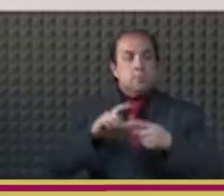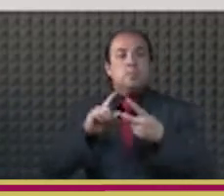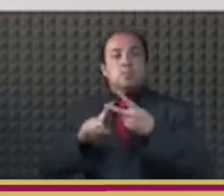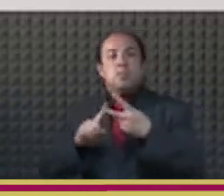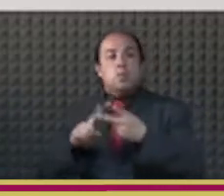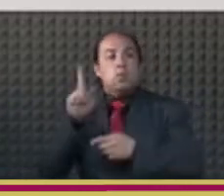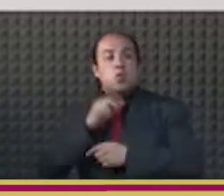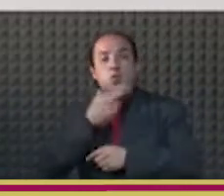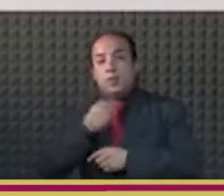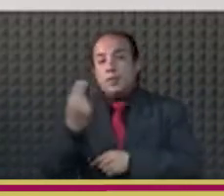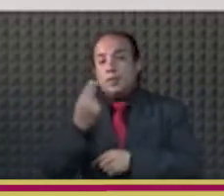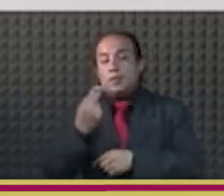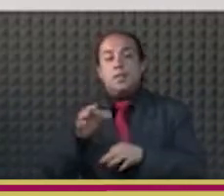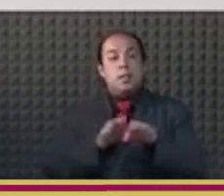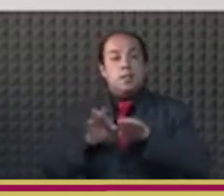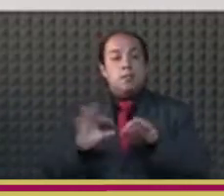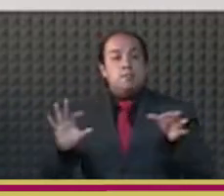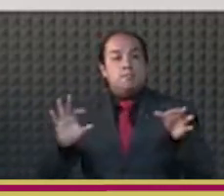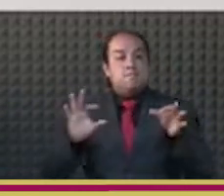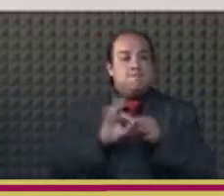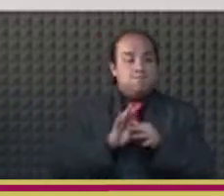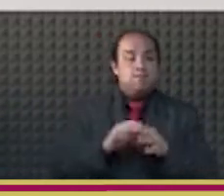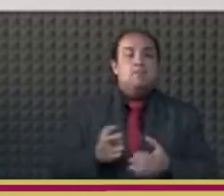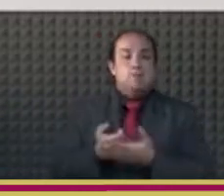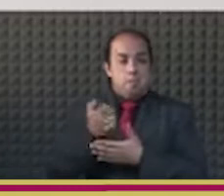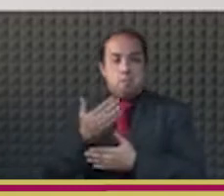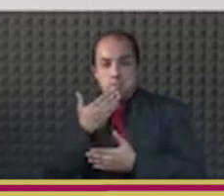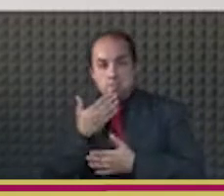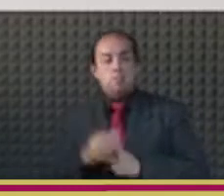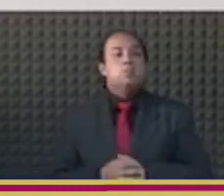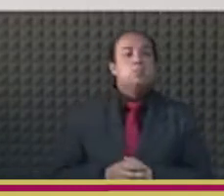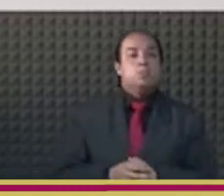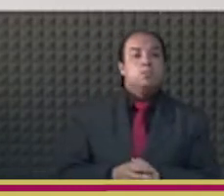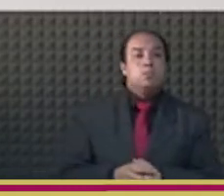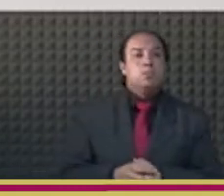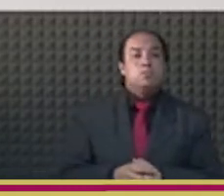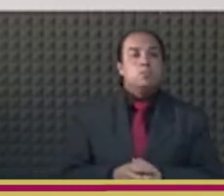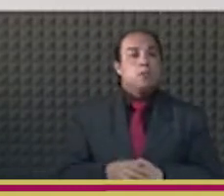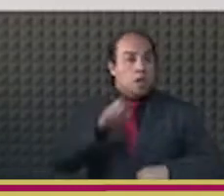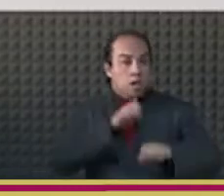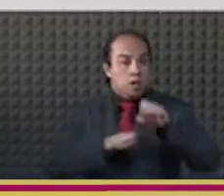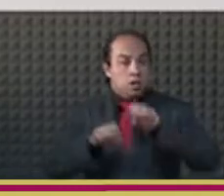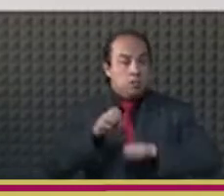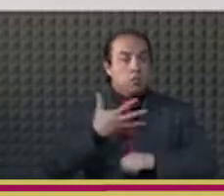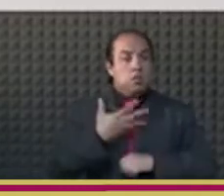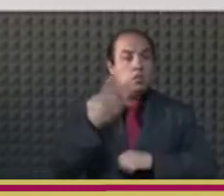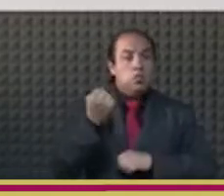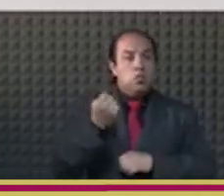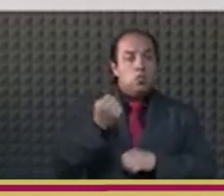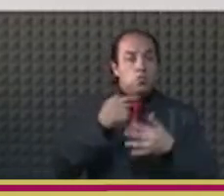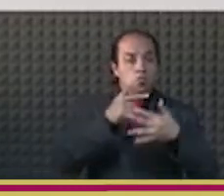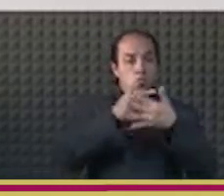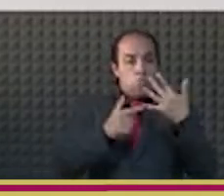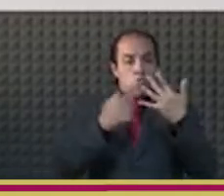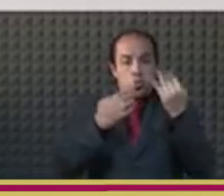que requieren de un empleo digno y bien remunerado. Las empresas generan 9 de cada 10